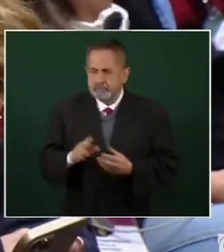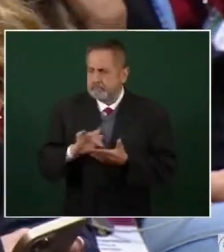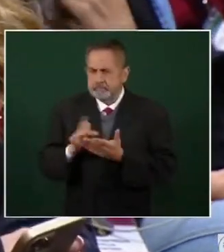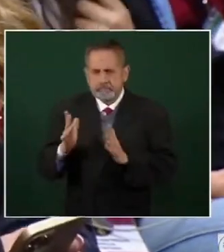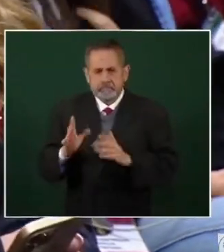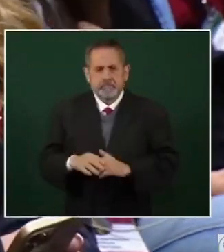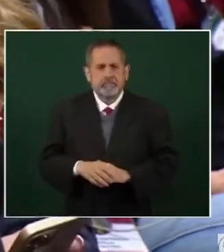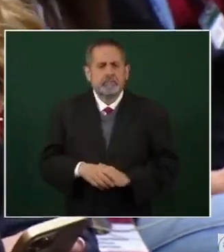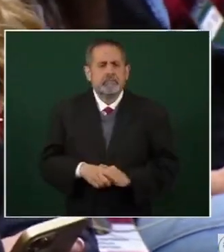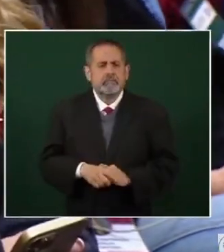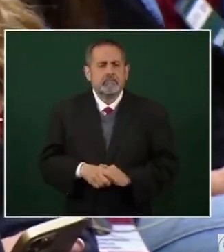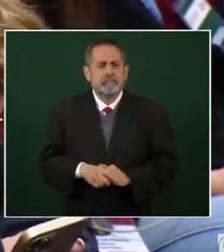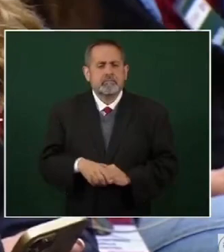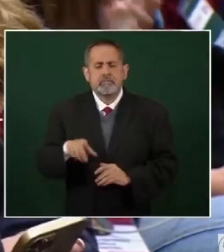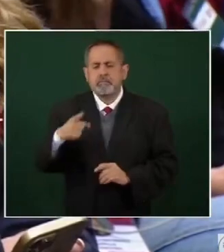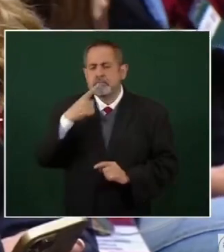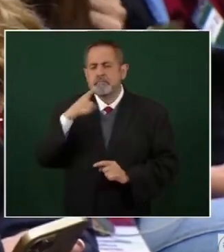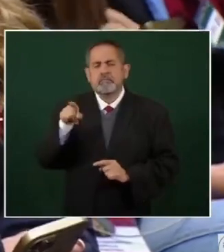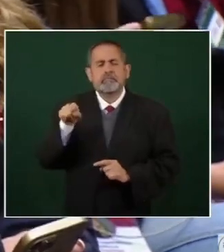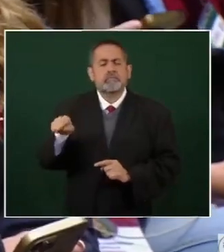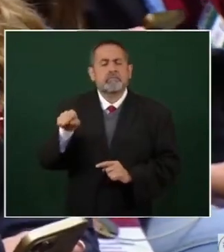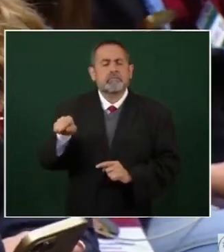Gracias. Es una denuncia